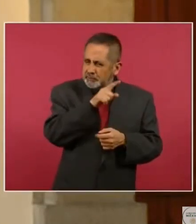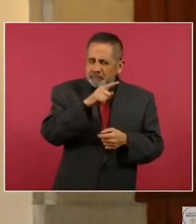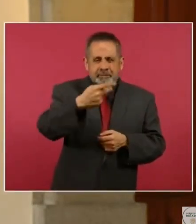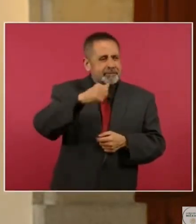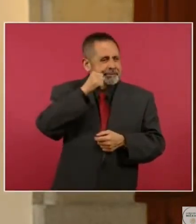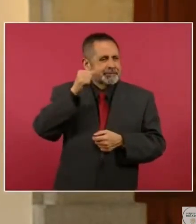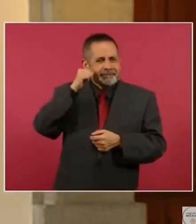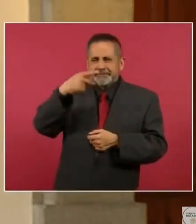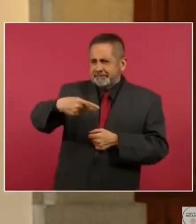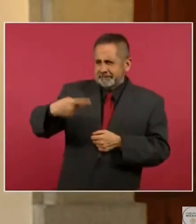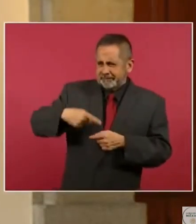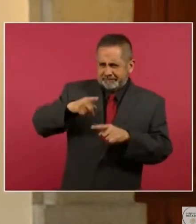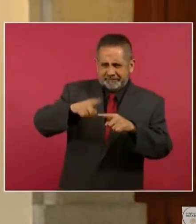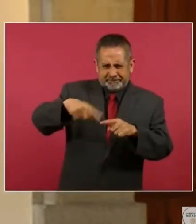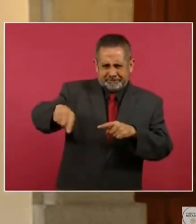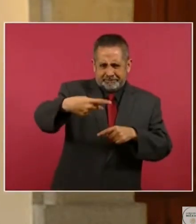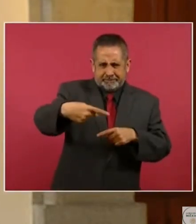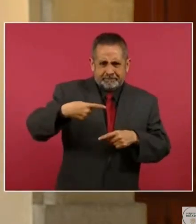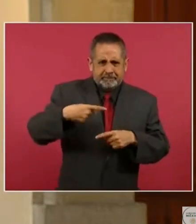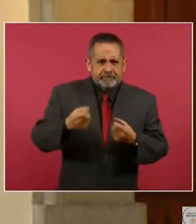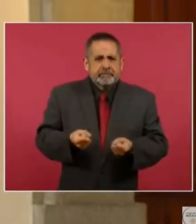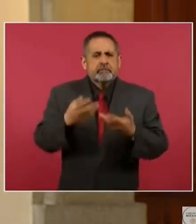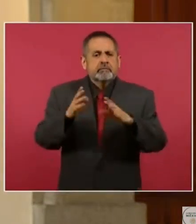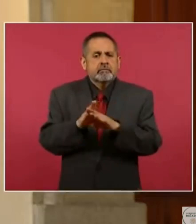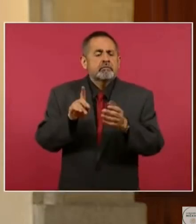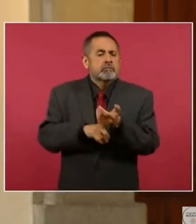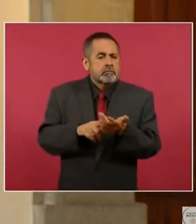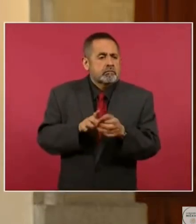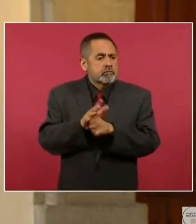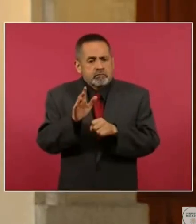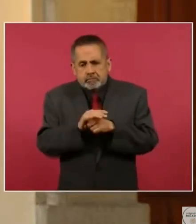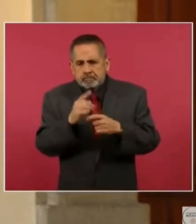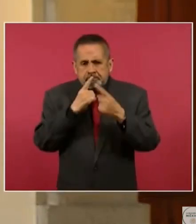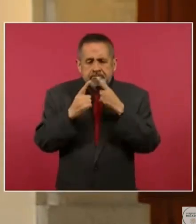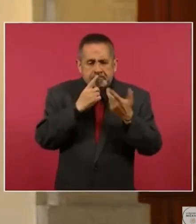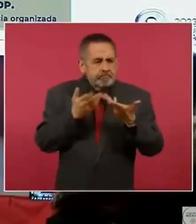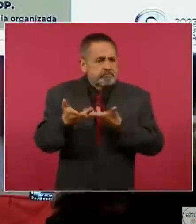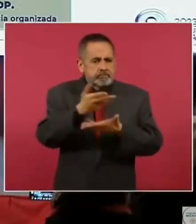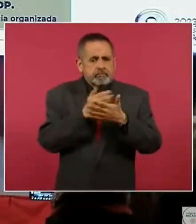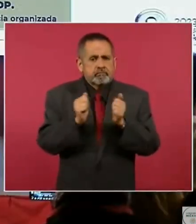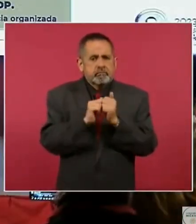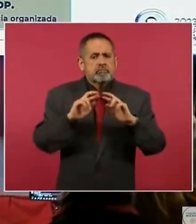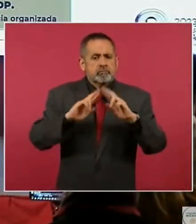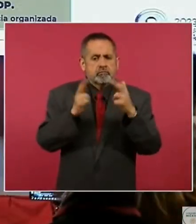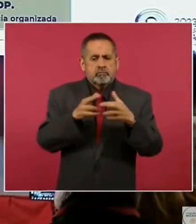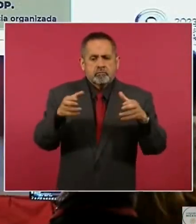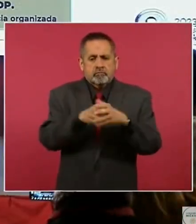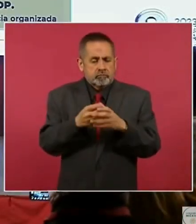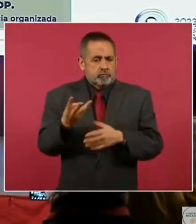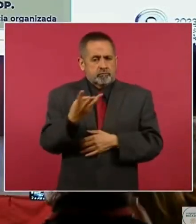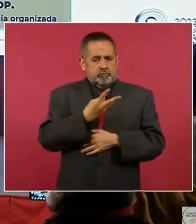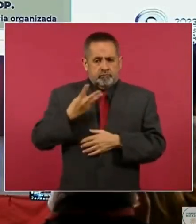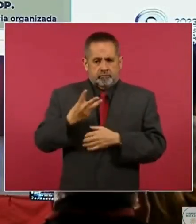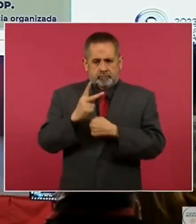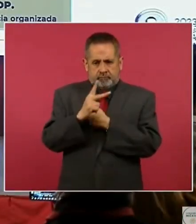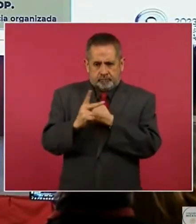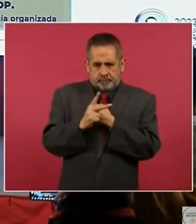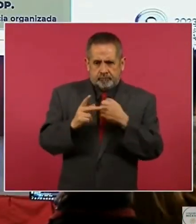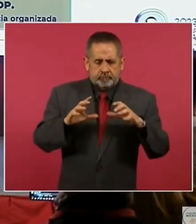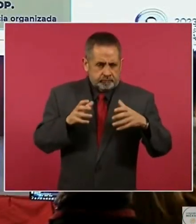ayer sobre lo que se había tratado en la reunión trilateral. Estos